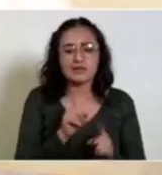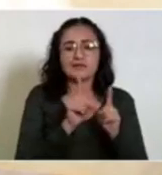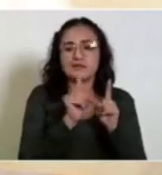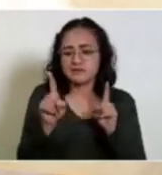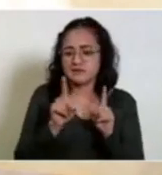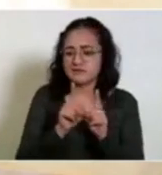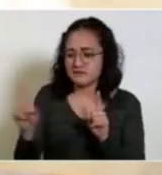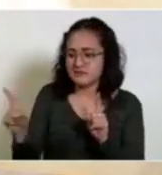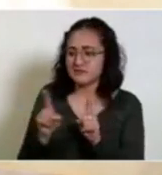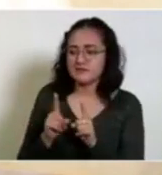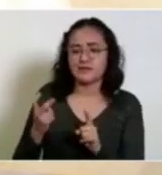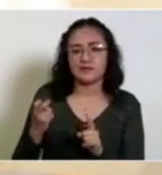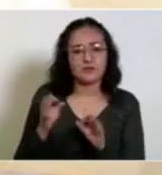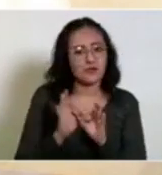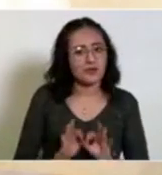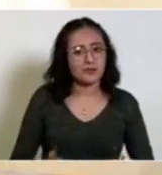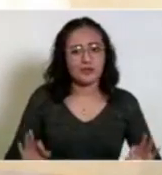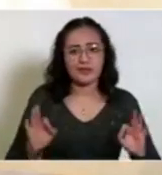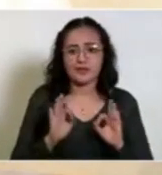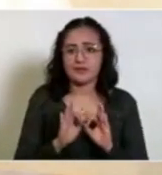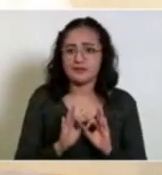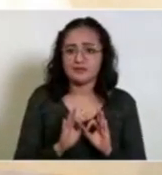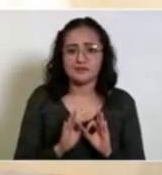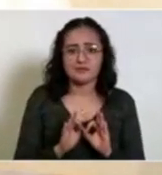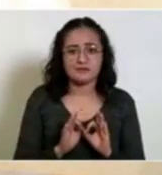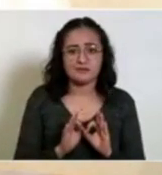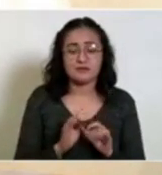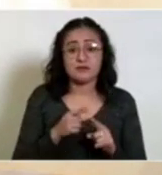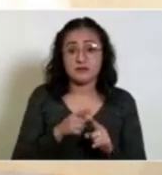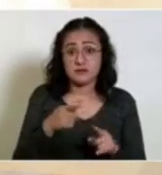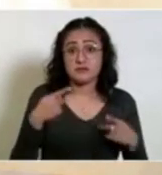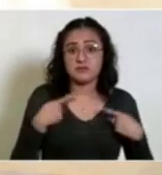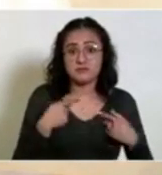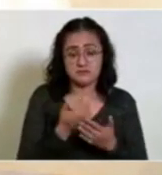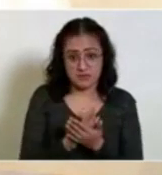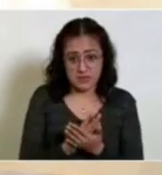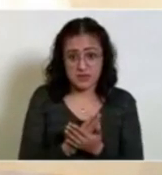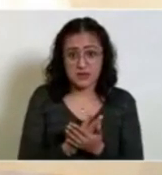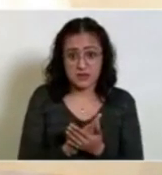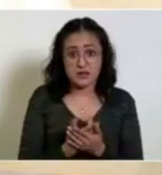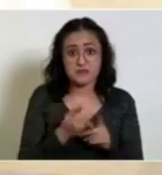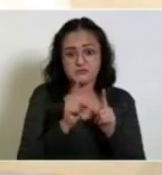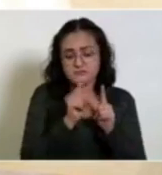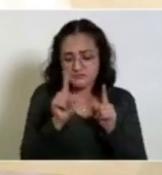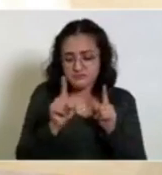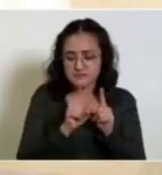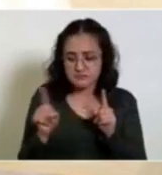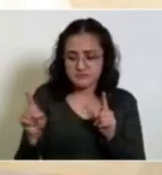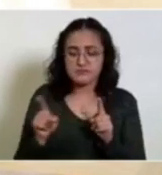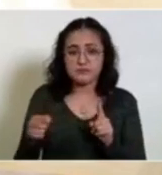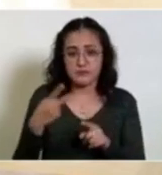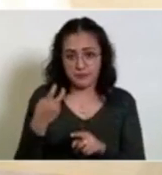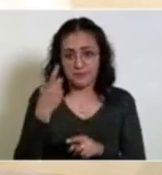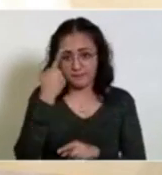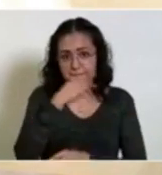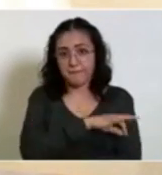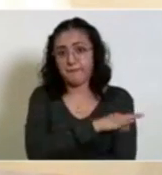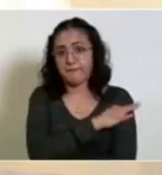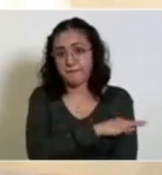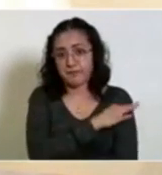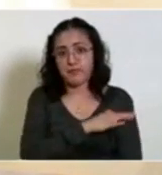distancia la sana distancia de los que estén en espera de la aplicación de las vacunas